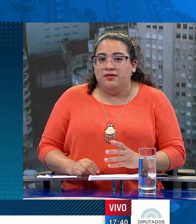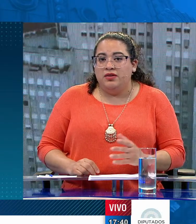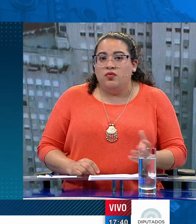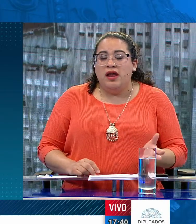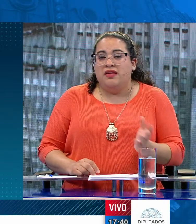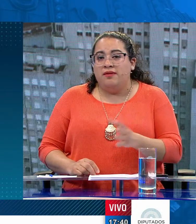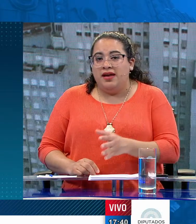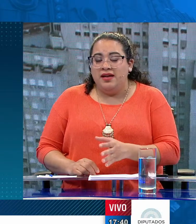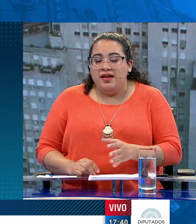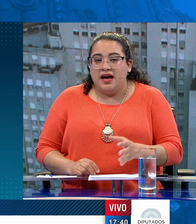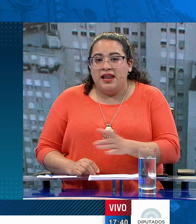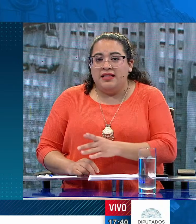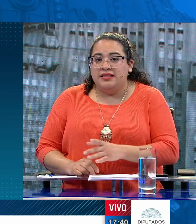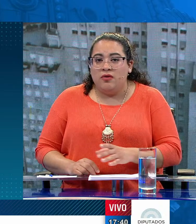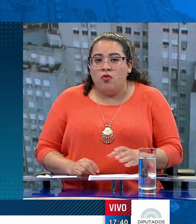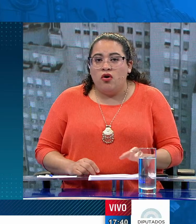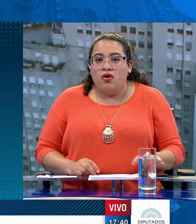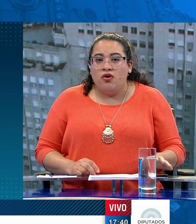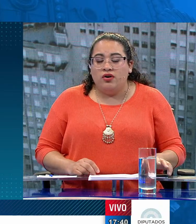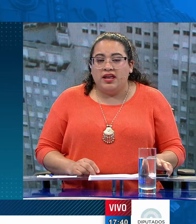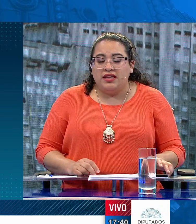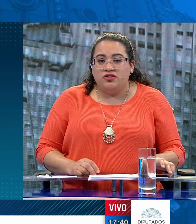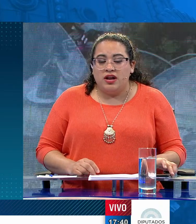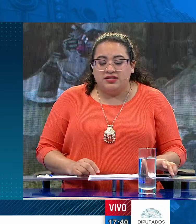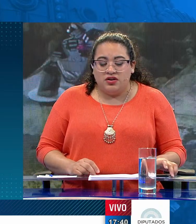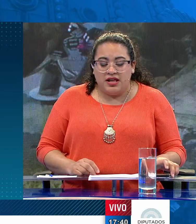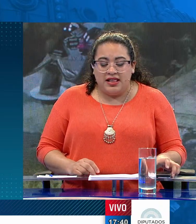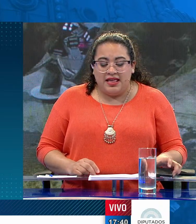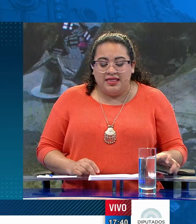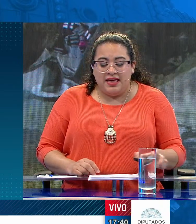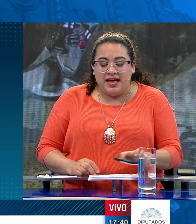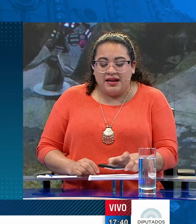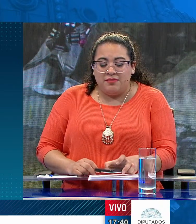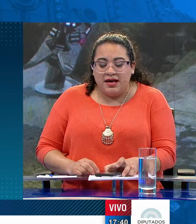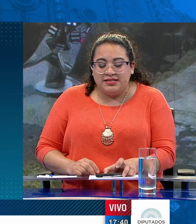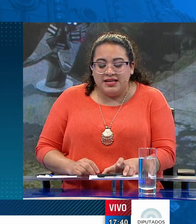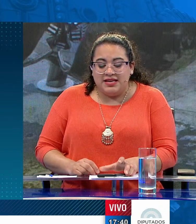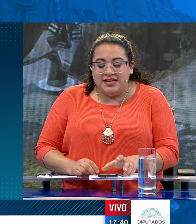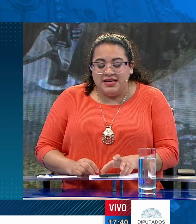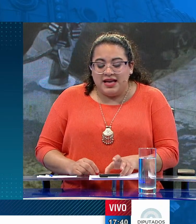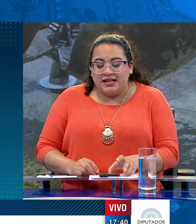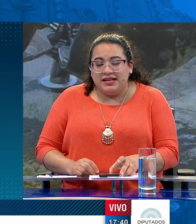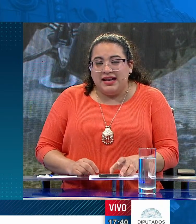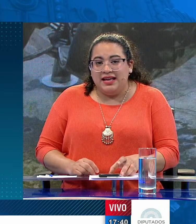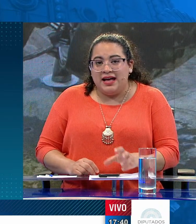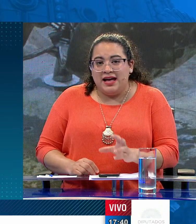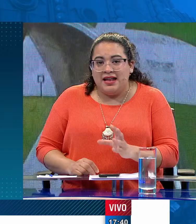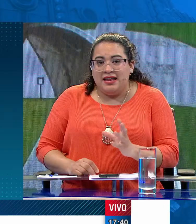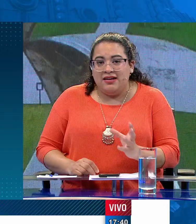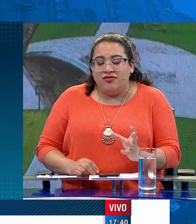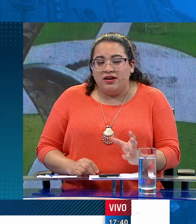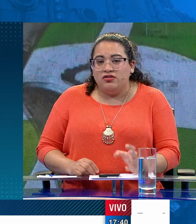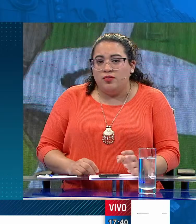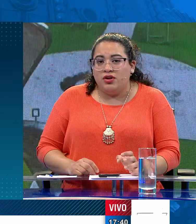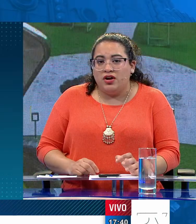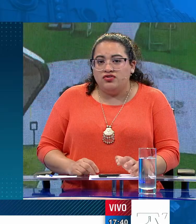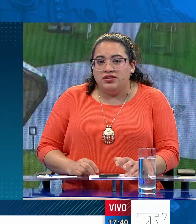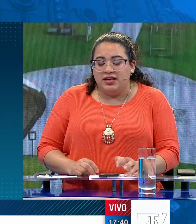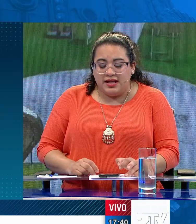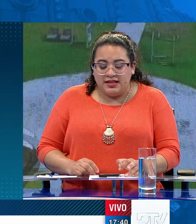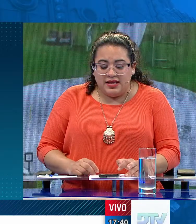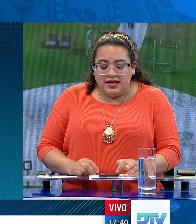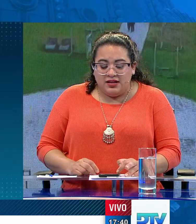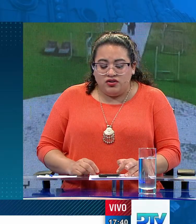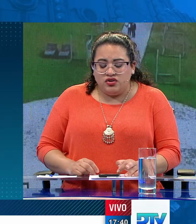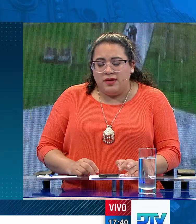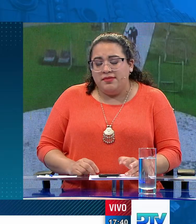y vuelve al antiguo Registro Nacional de Armas. Y acá te quería leer, Fernando, por qué